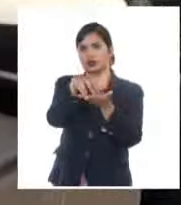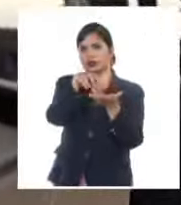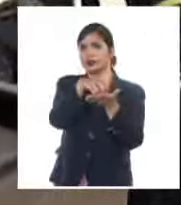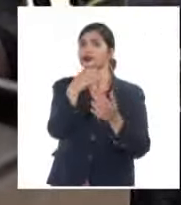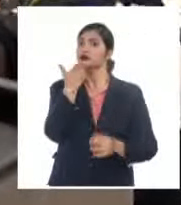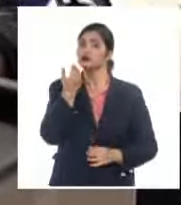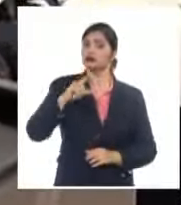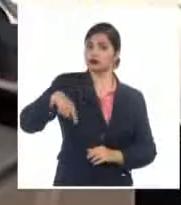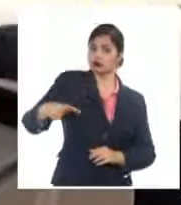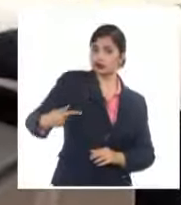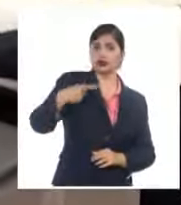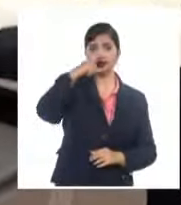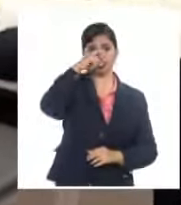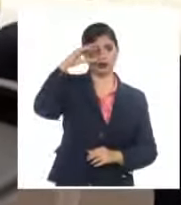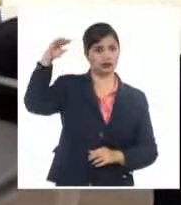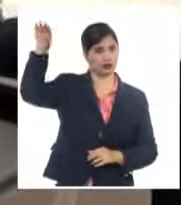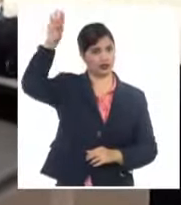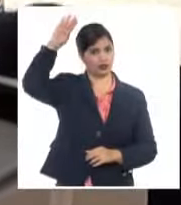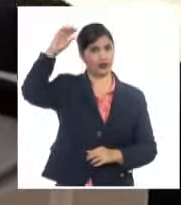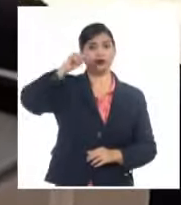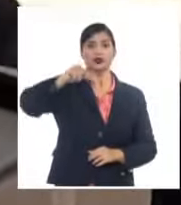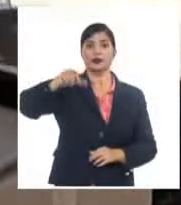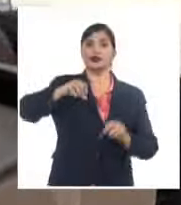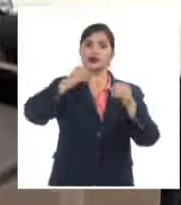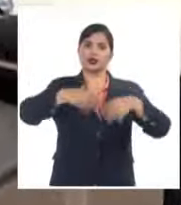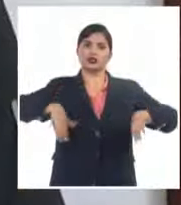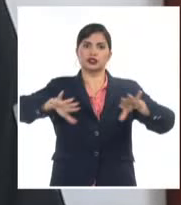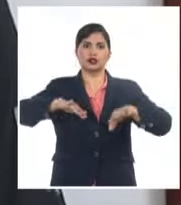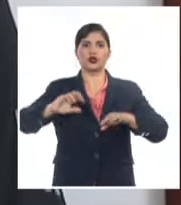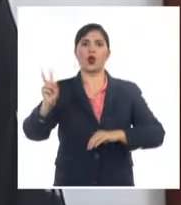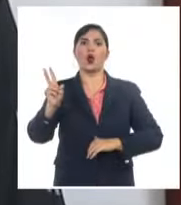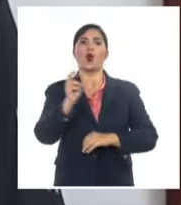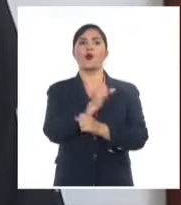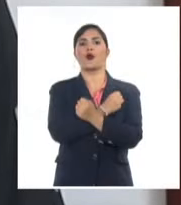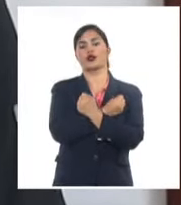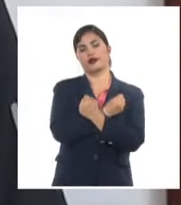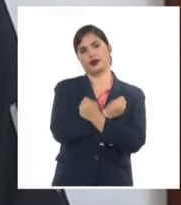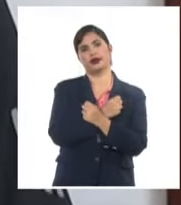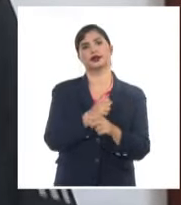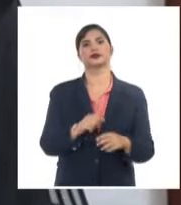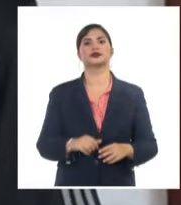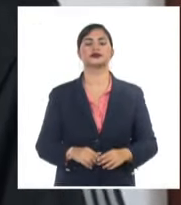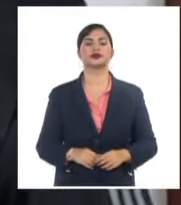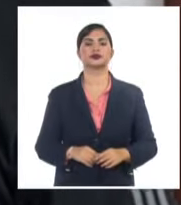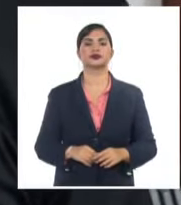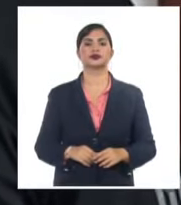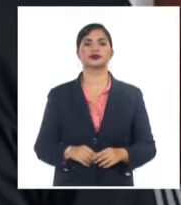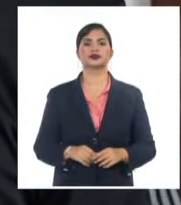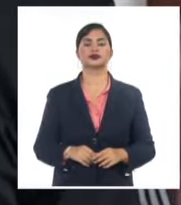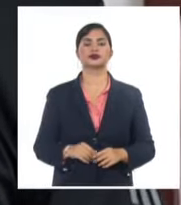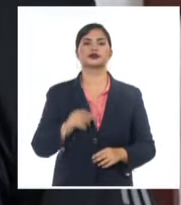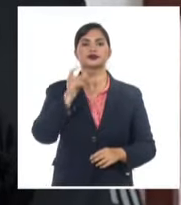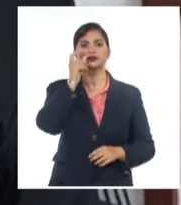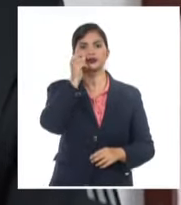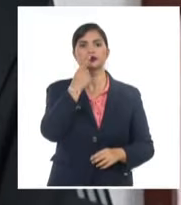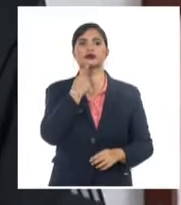diaria de adultos mayores y personas en situaciones de vulnerabilidad. Una donación que